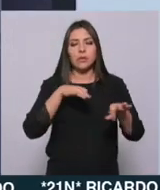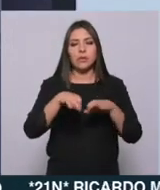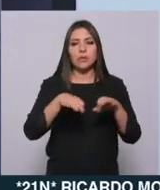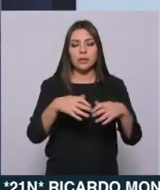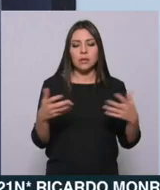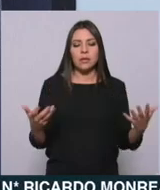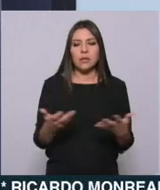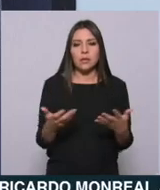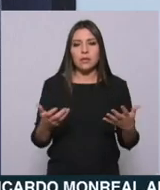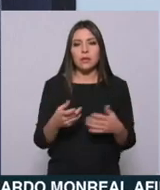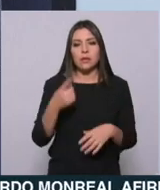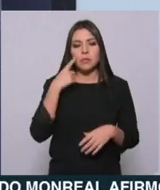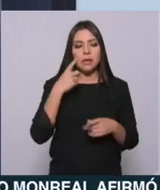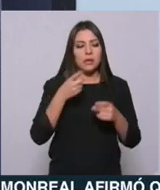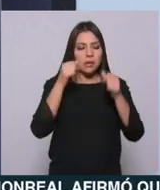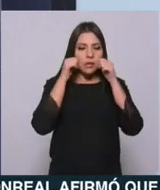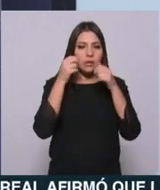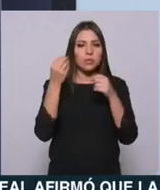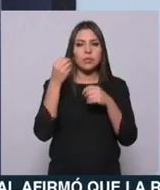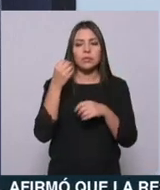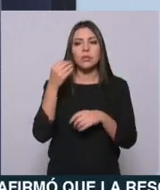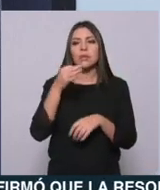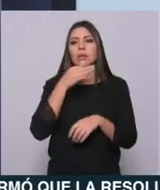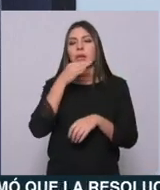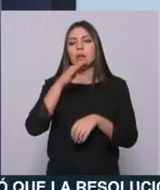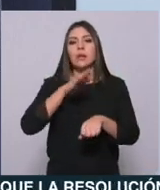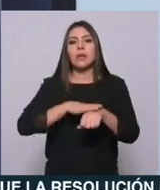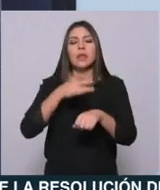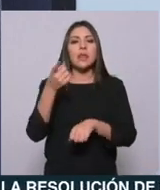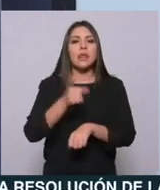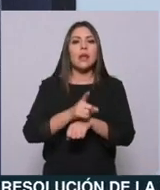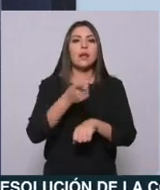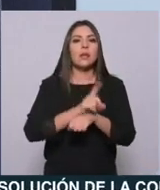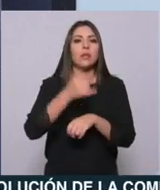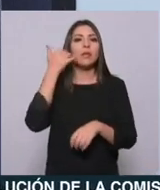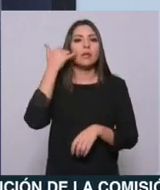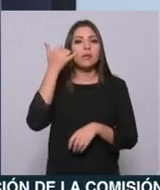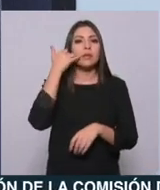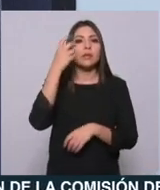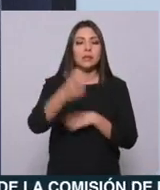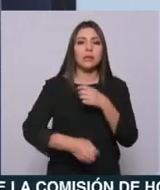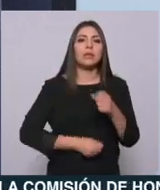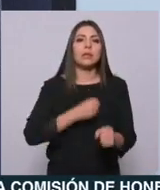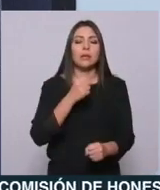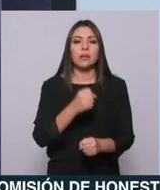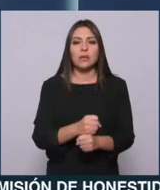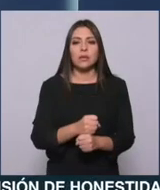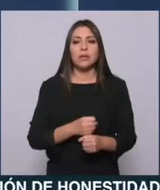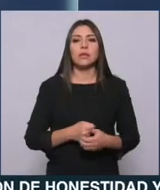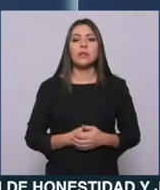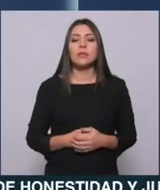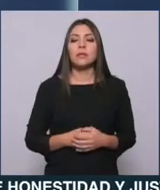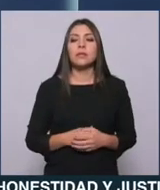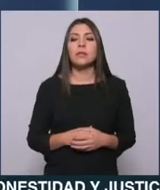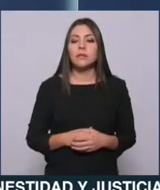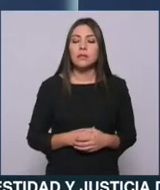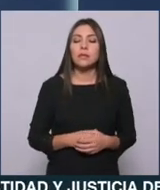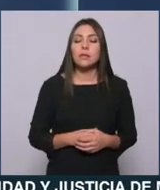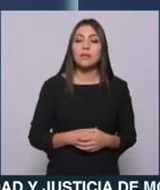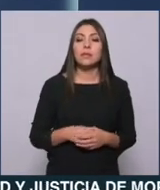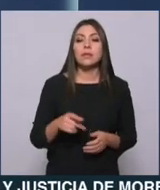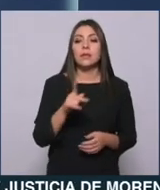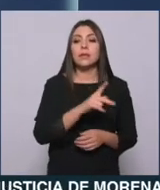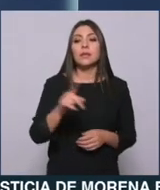desempeñan para atender cientos de llamados durante todos los días del año, porque no descansan, ustedes son uno de las profesiones,